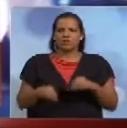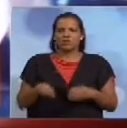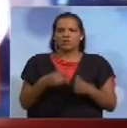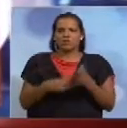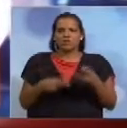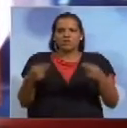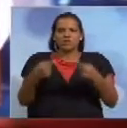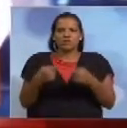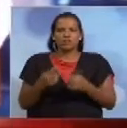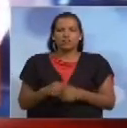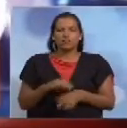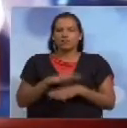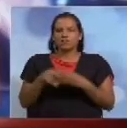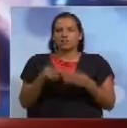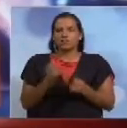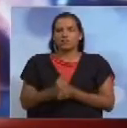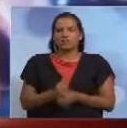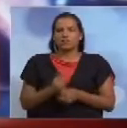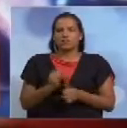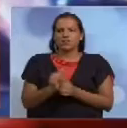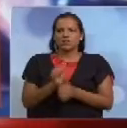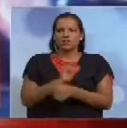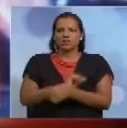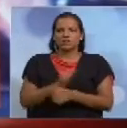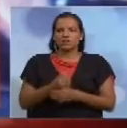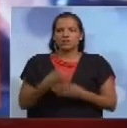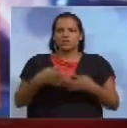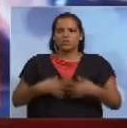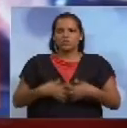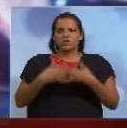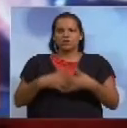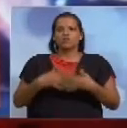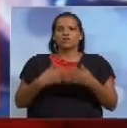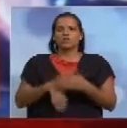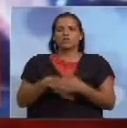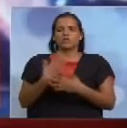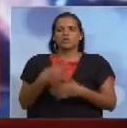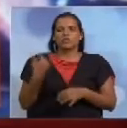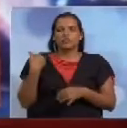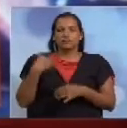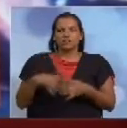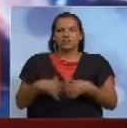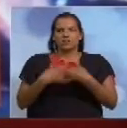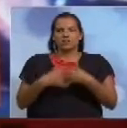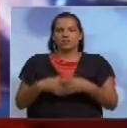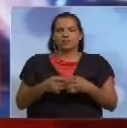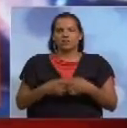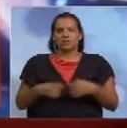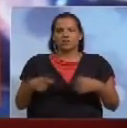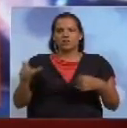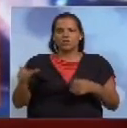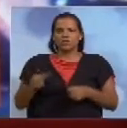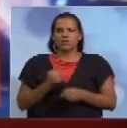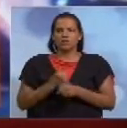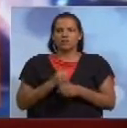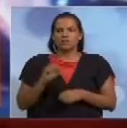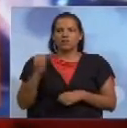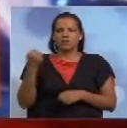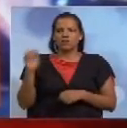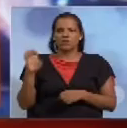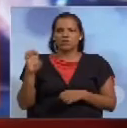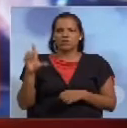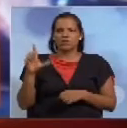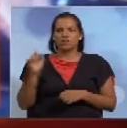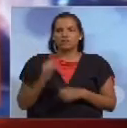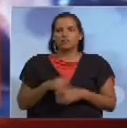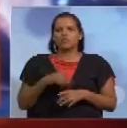coincida con la llegada de cada repuesto, de cada equipo. Teníamos equipos de ingenieros trabajando en Seúl, Corea, en